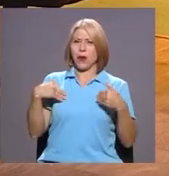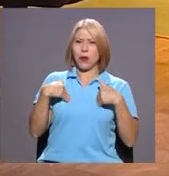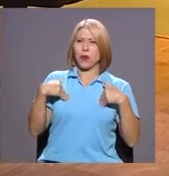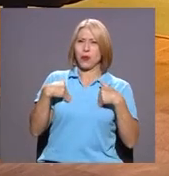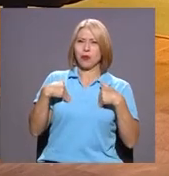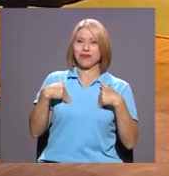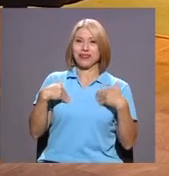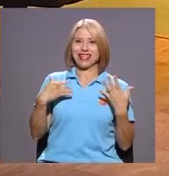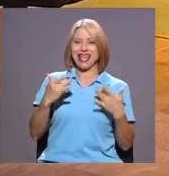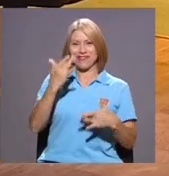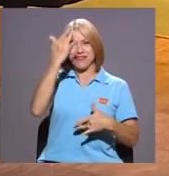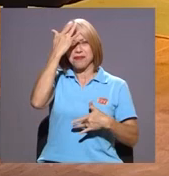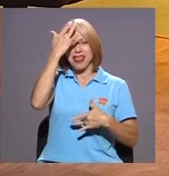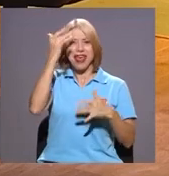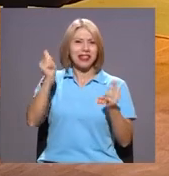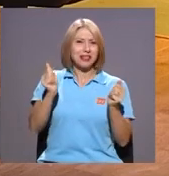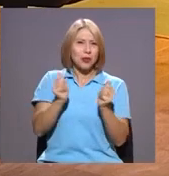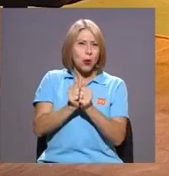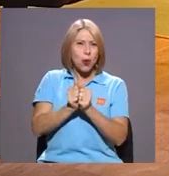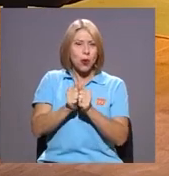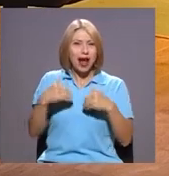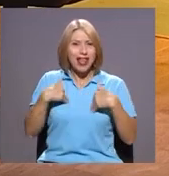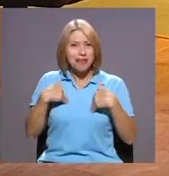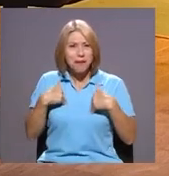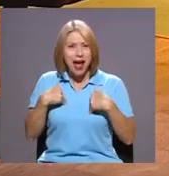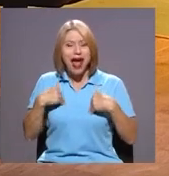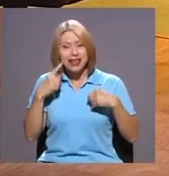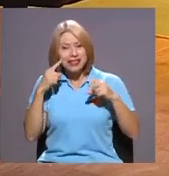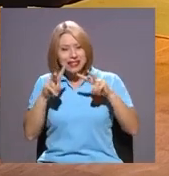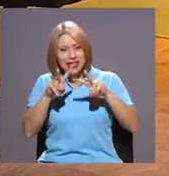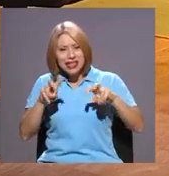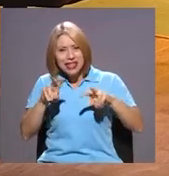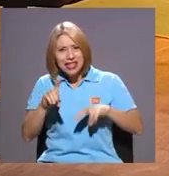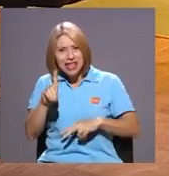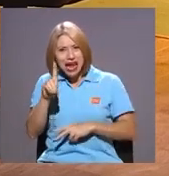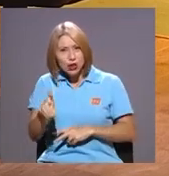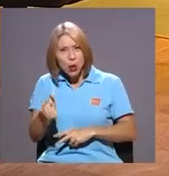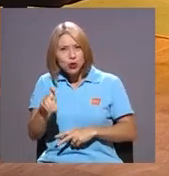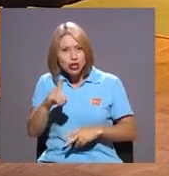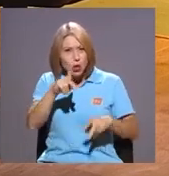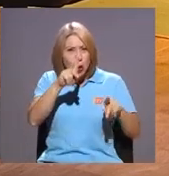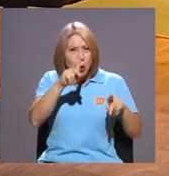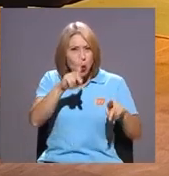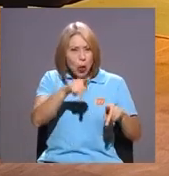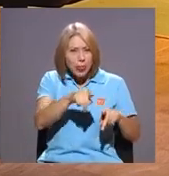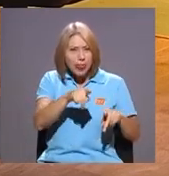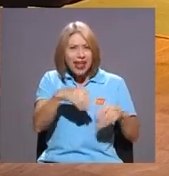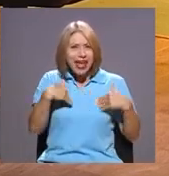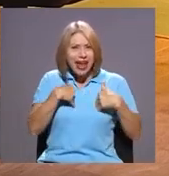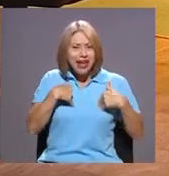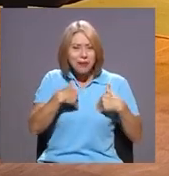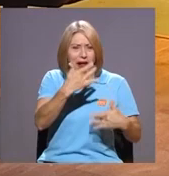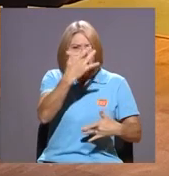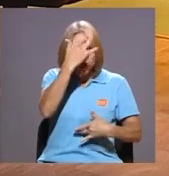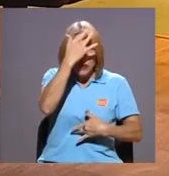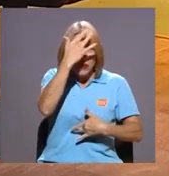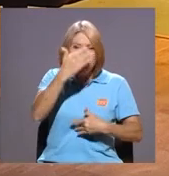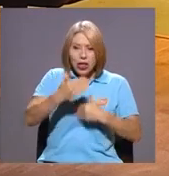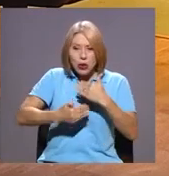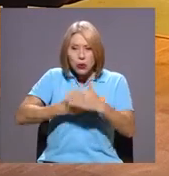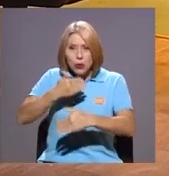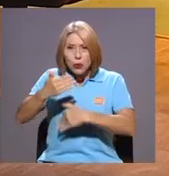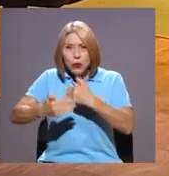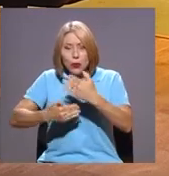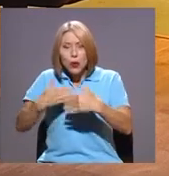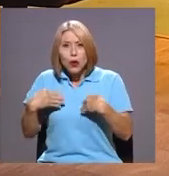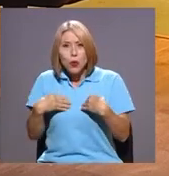los animales, ya lo que es diagnóstico de paciente, curación del paciente directamente, no me